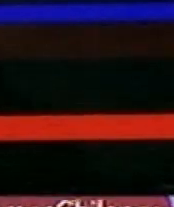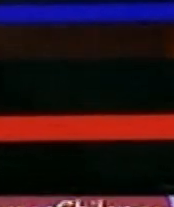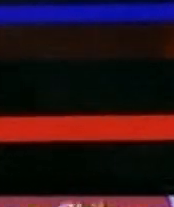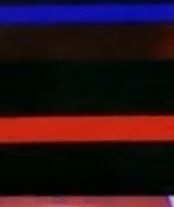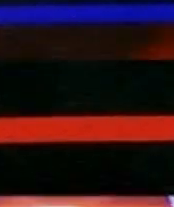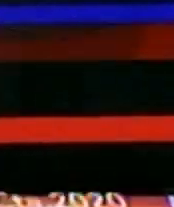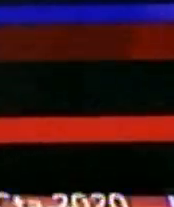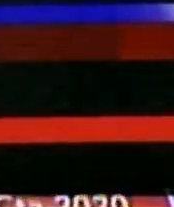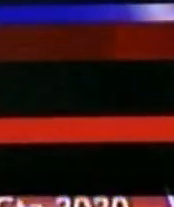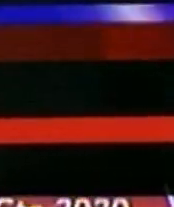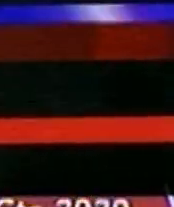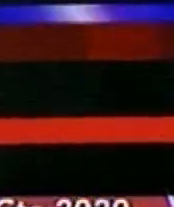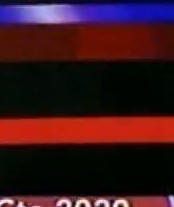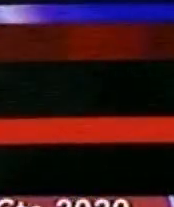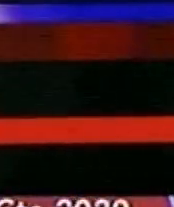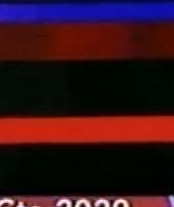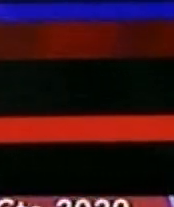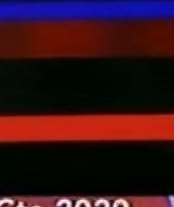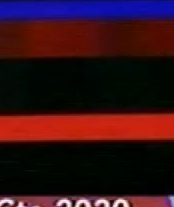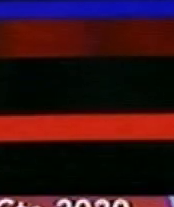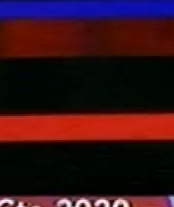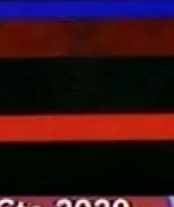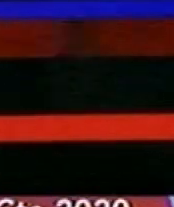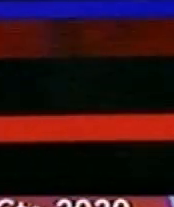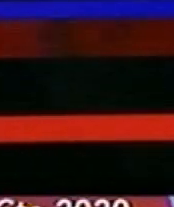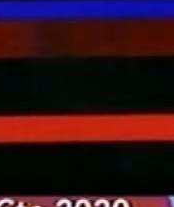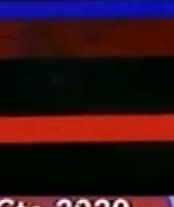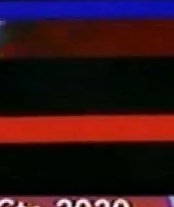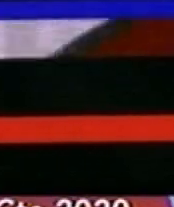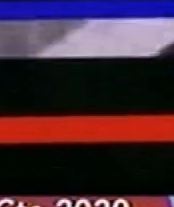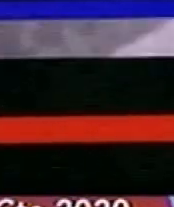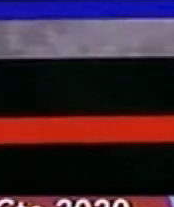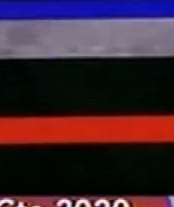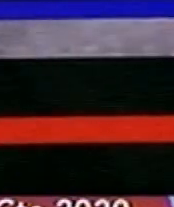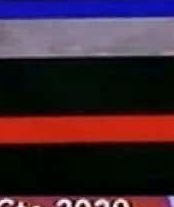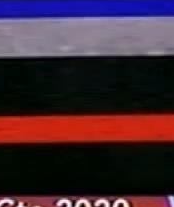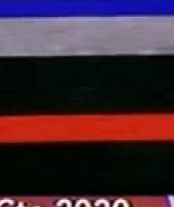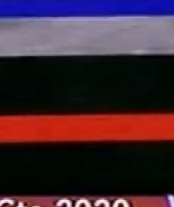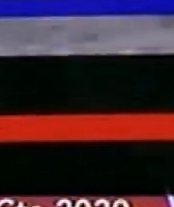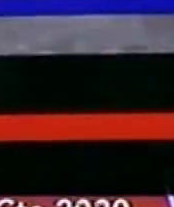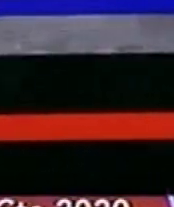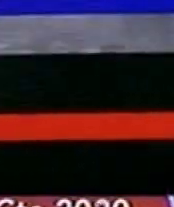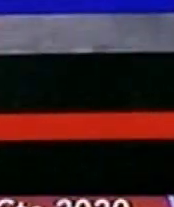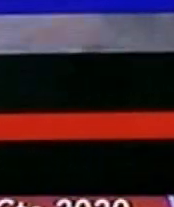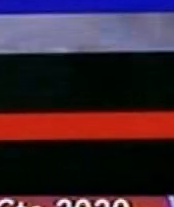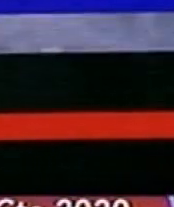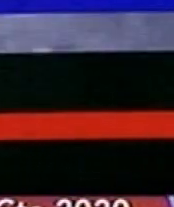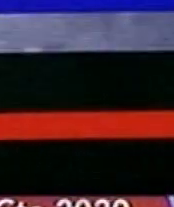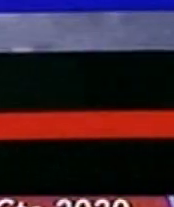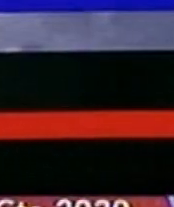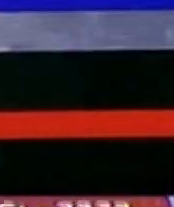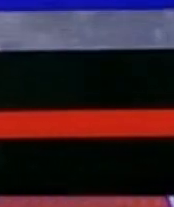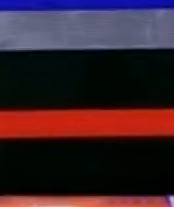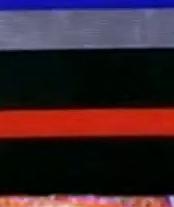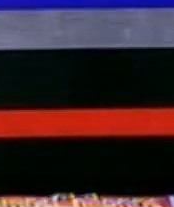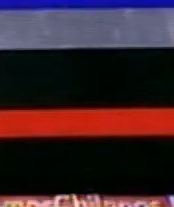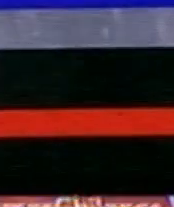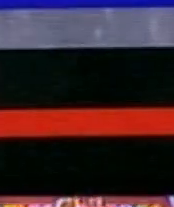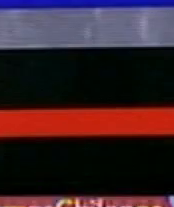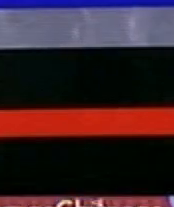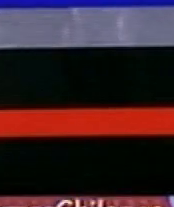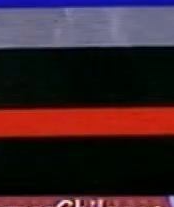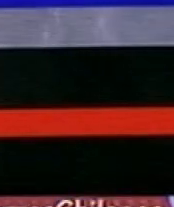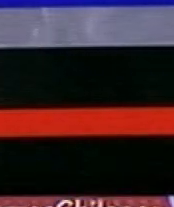función de los adultos mayores, en función de aquellas personas que tanto nos necesitan. Comenzamos ayer, Diana, con un trabajo precioso